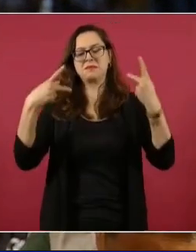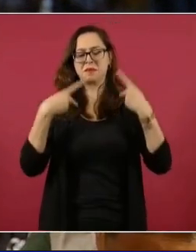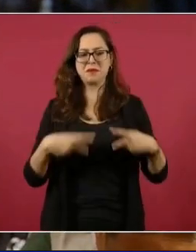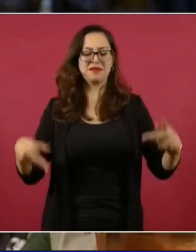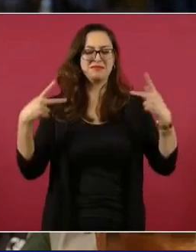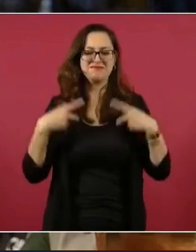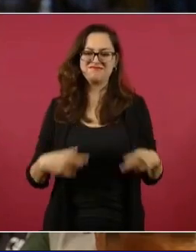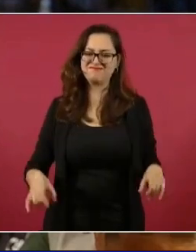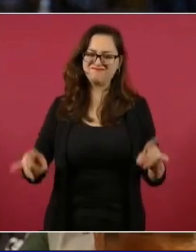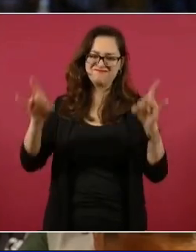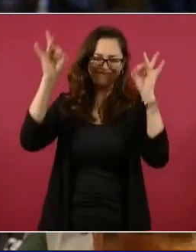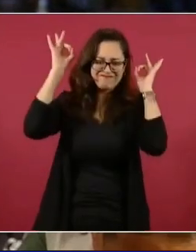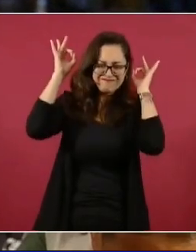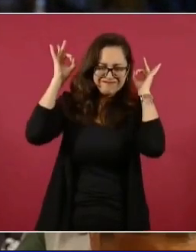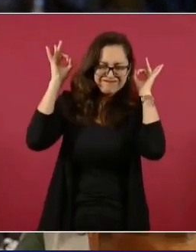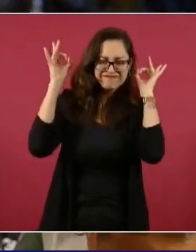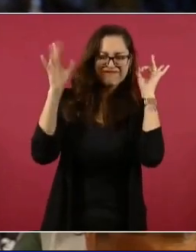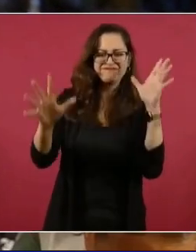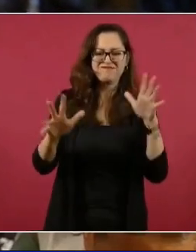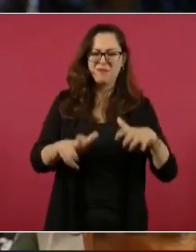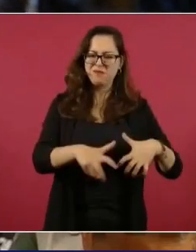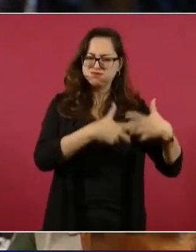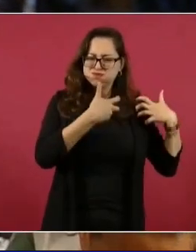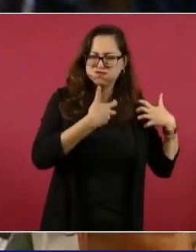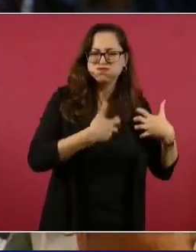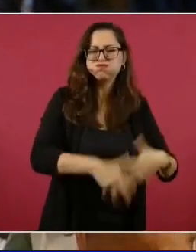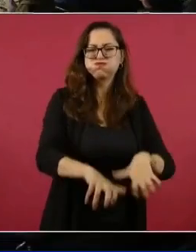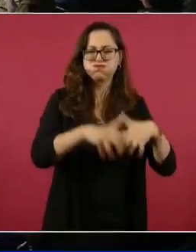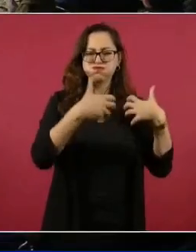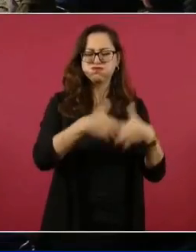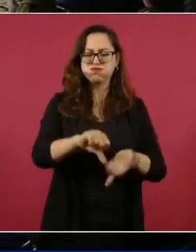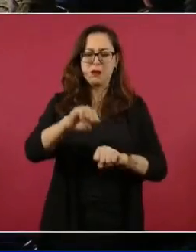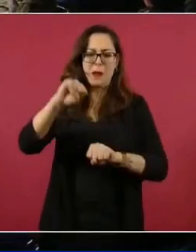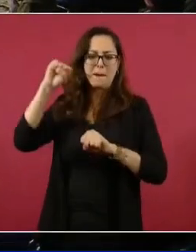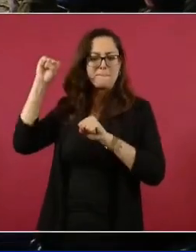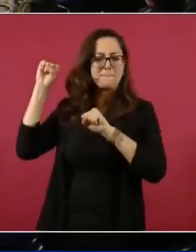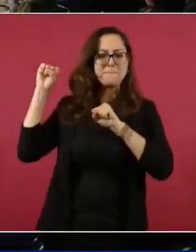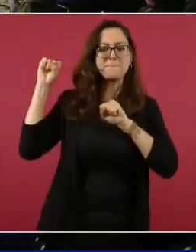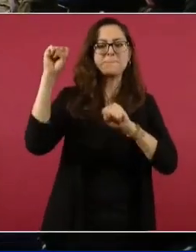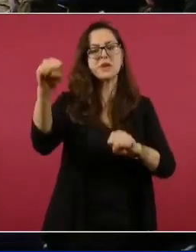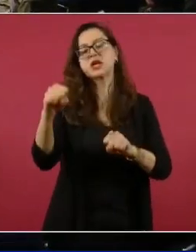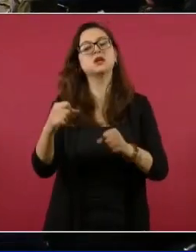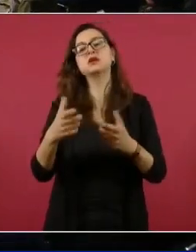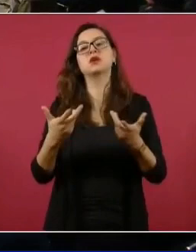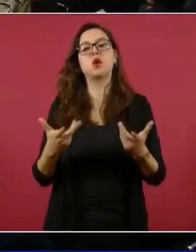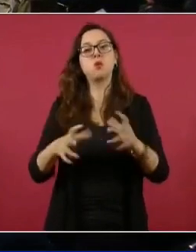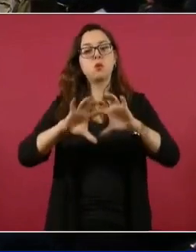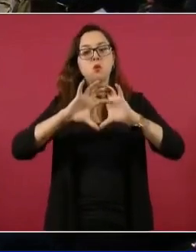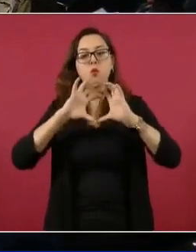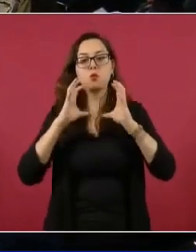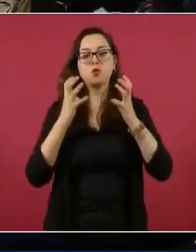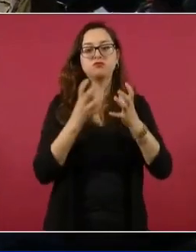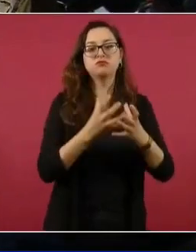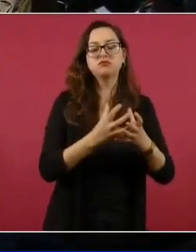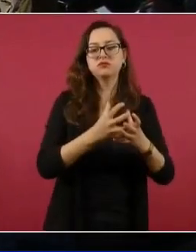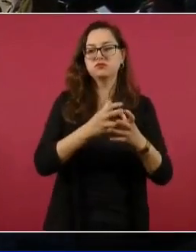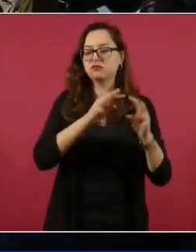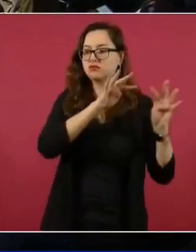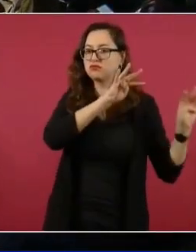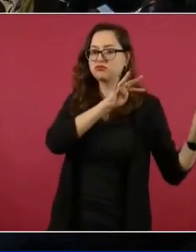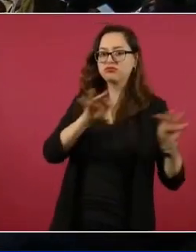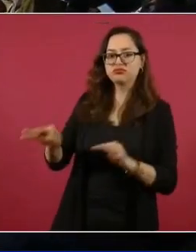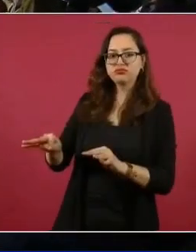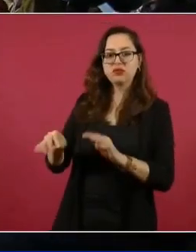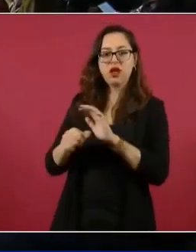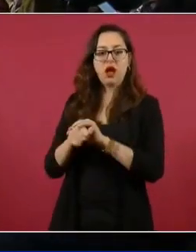calles y también en pequeñas comunidades, señor presidente, en una acción global por Ayotzinapa, así se